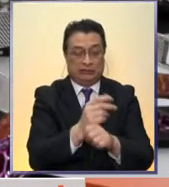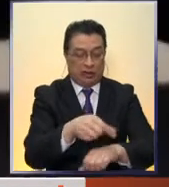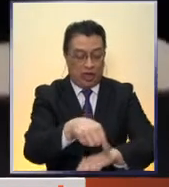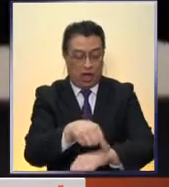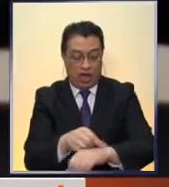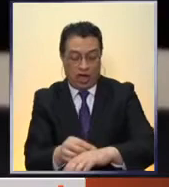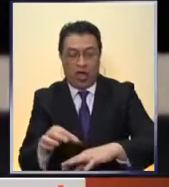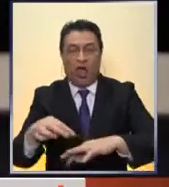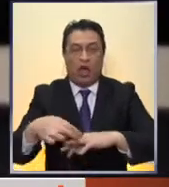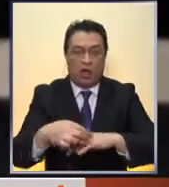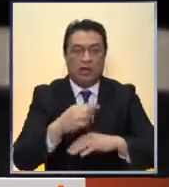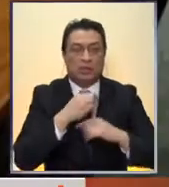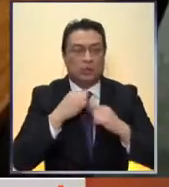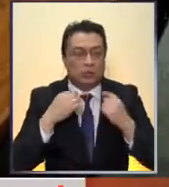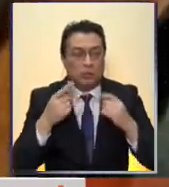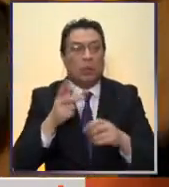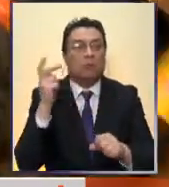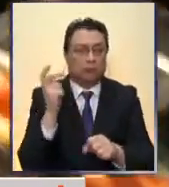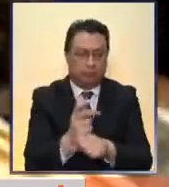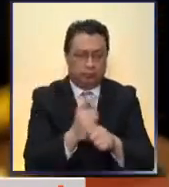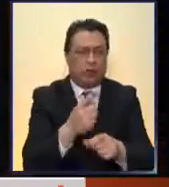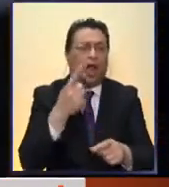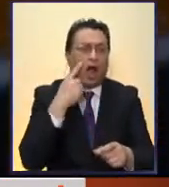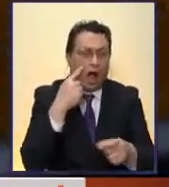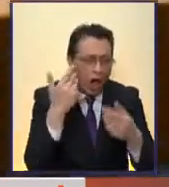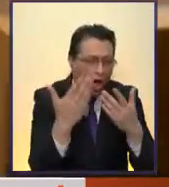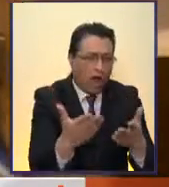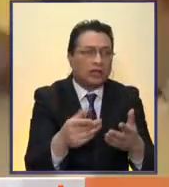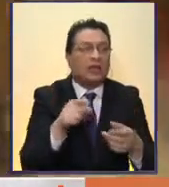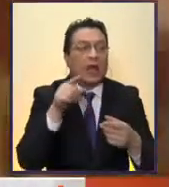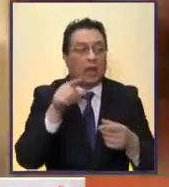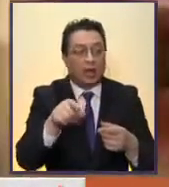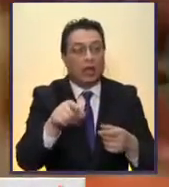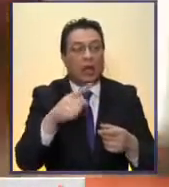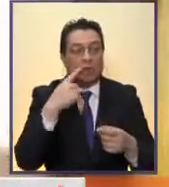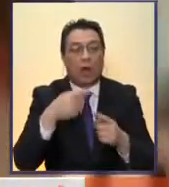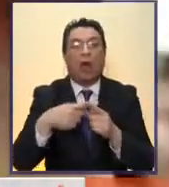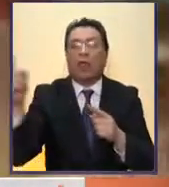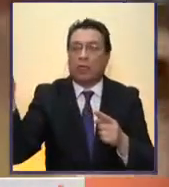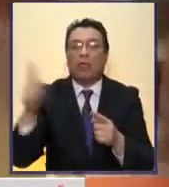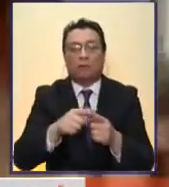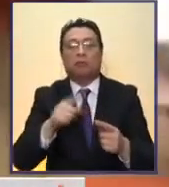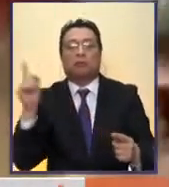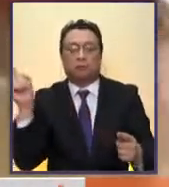de los tantos que cada cierto tiempo están constantemente de ida y vuelta.